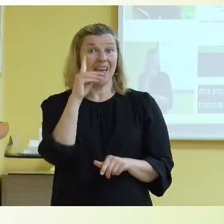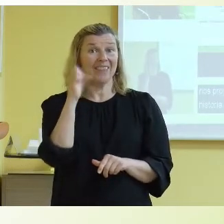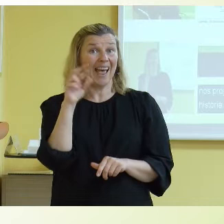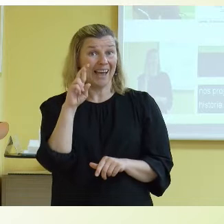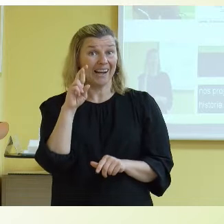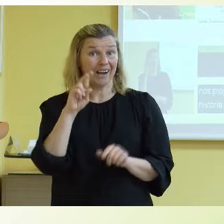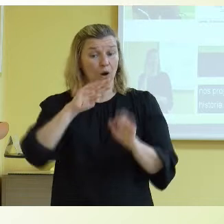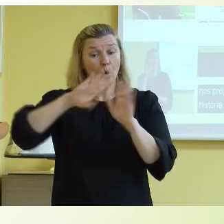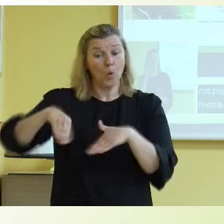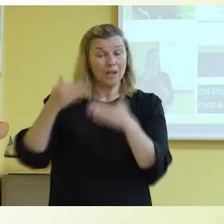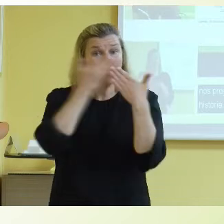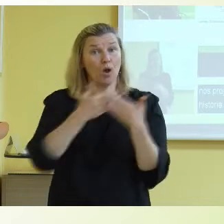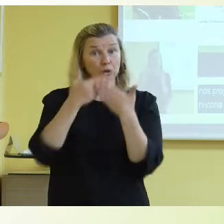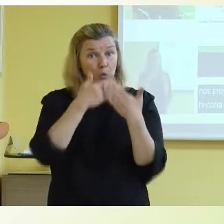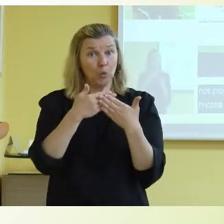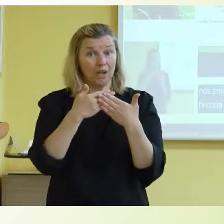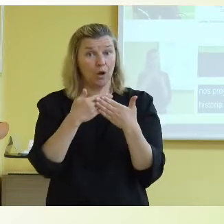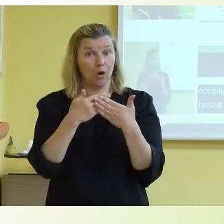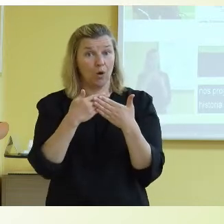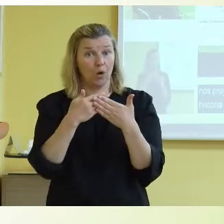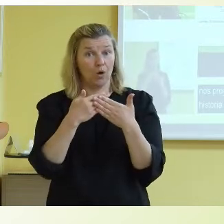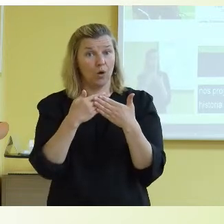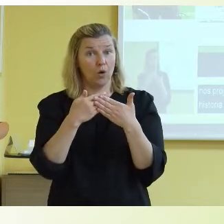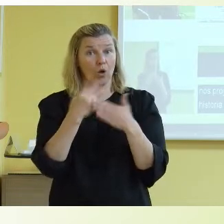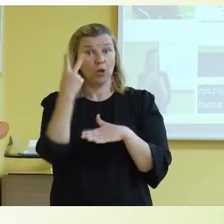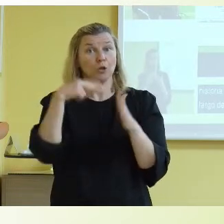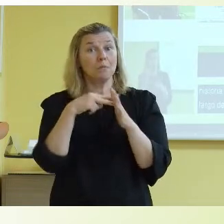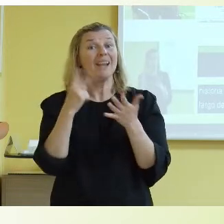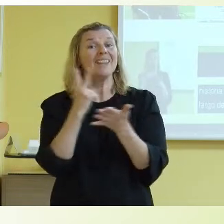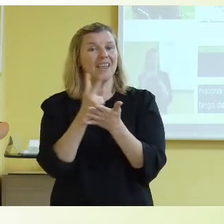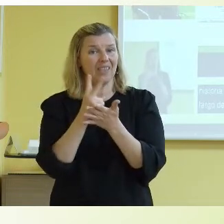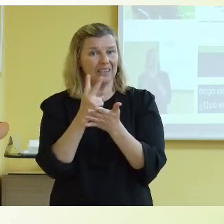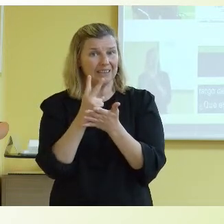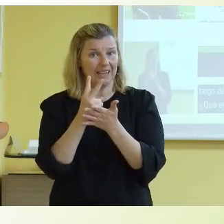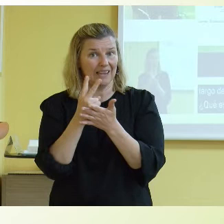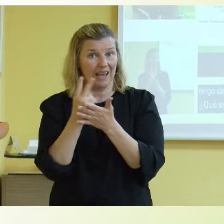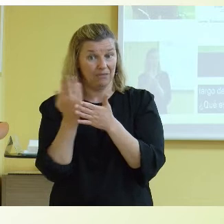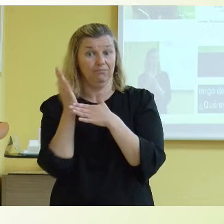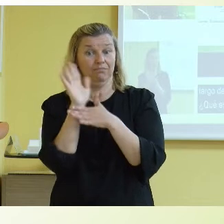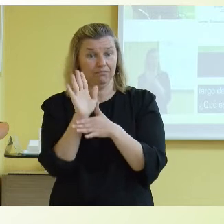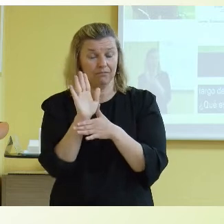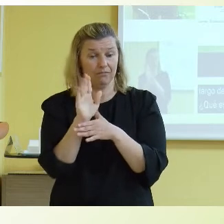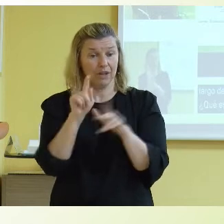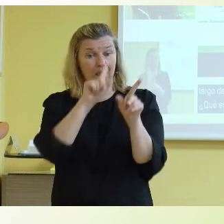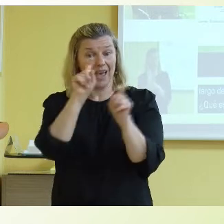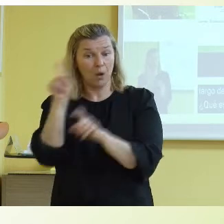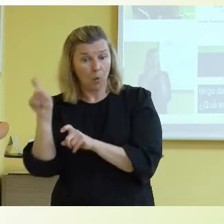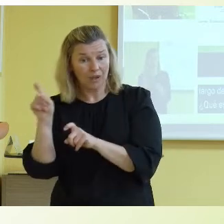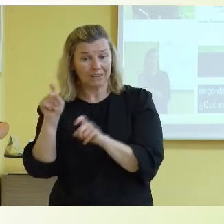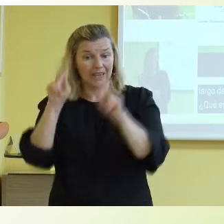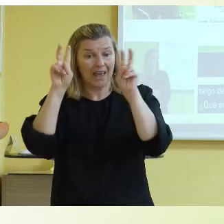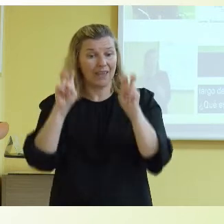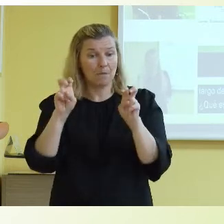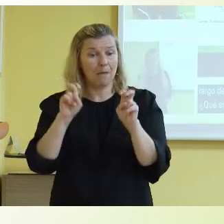último estudio en serio del 2017 actualizado a 2017? Con lo que cuenta dentro de sus encuestas con el grado de